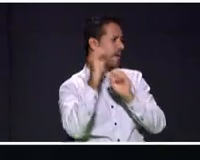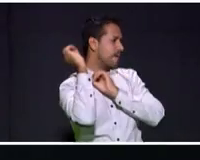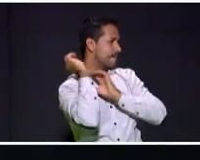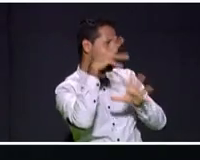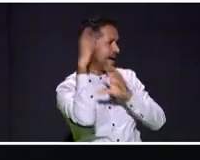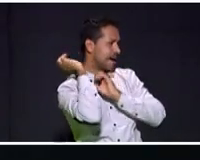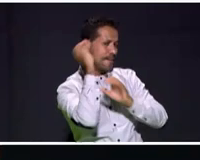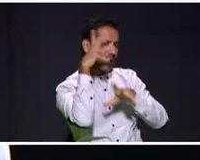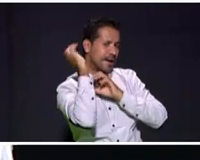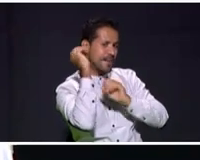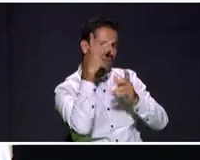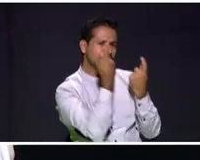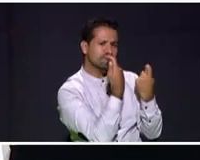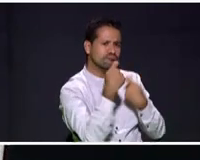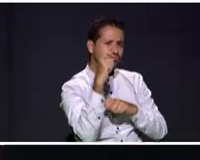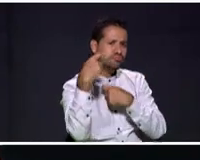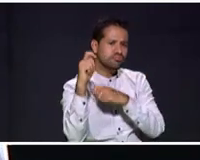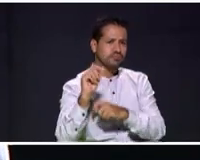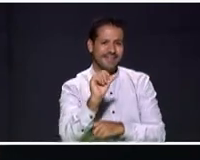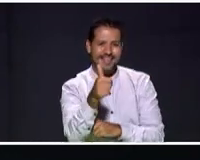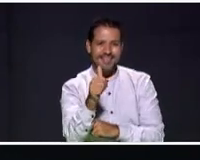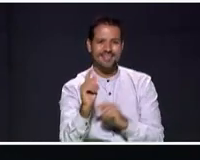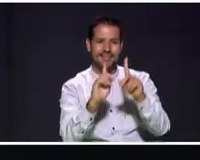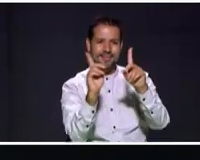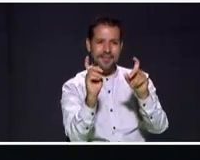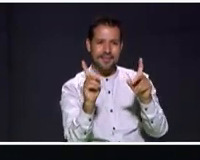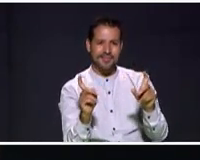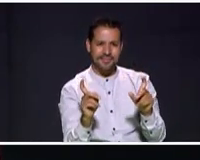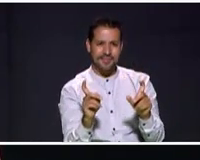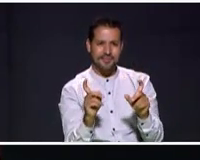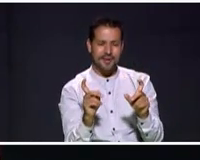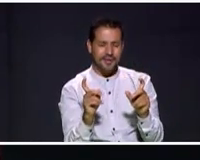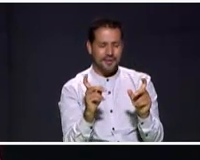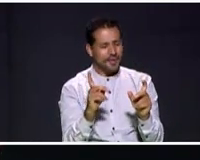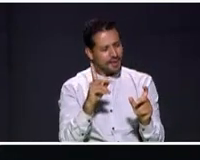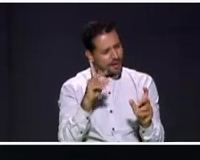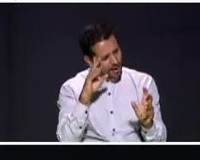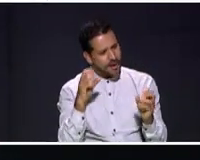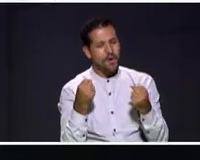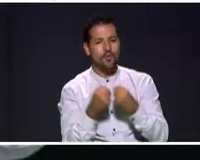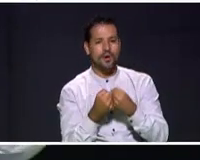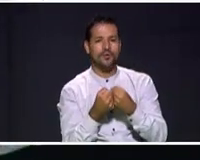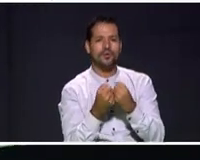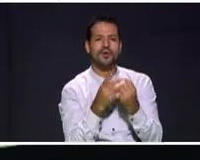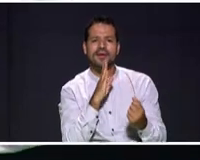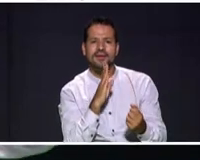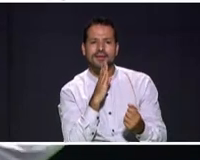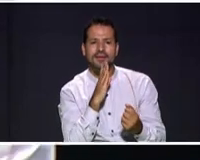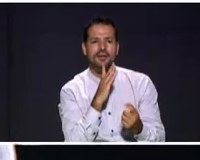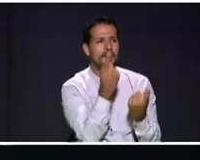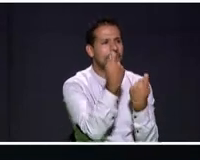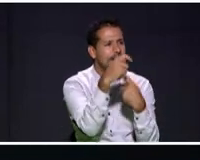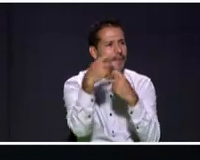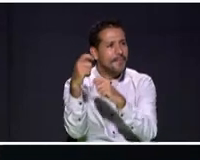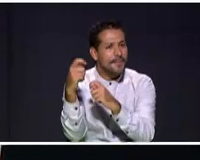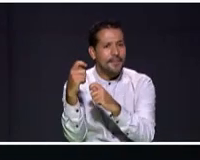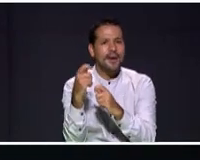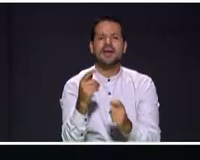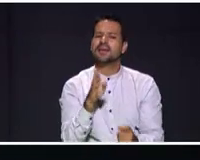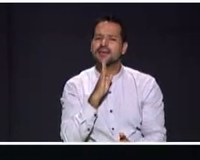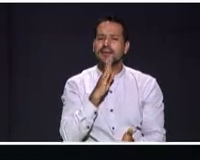vía esquemas asociativos pueda acabar esa intermediación entre el productor y quién es el consumidor final vamos